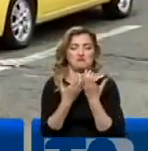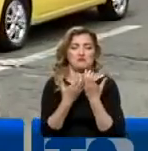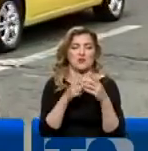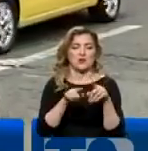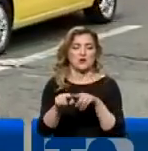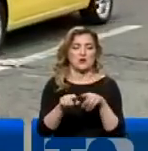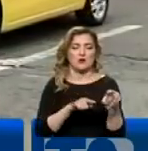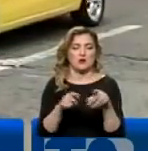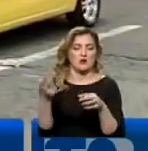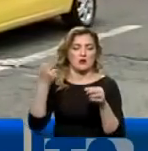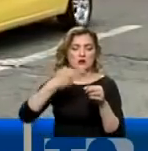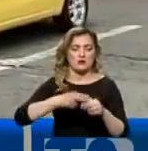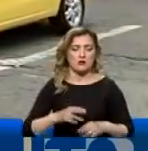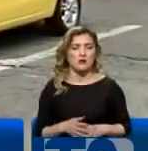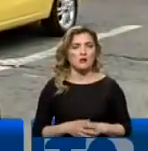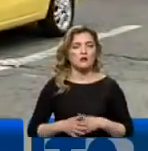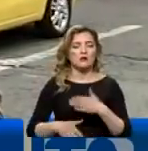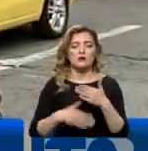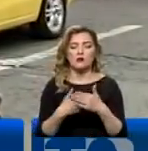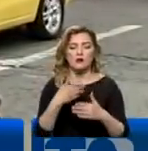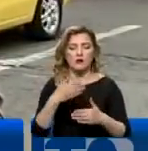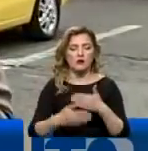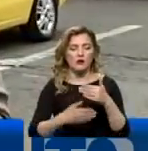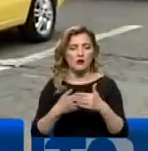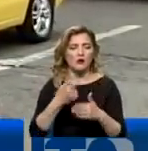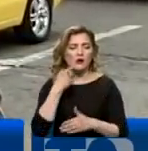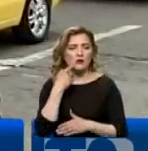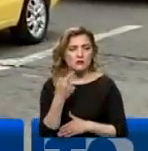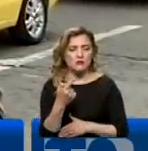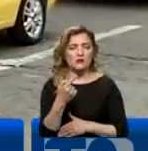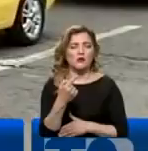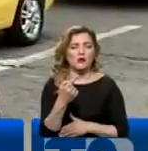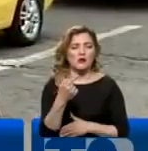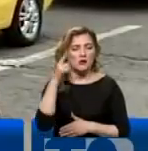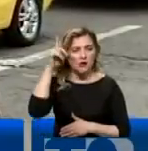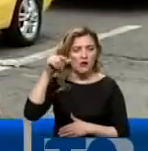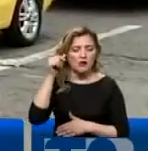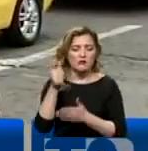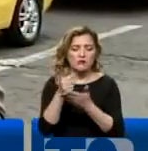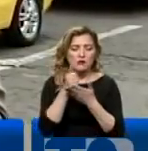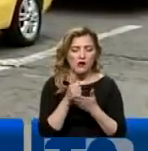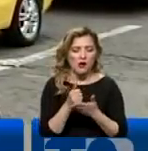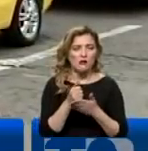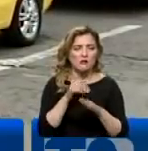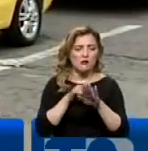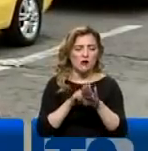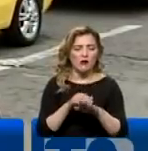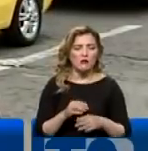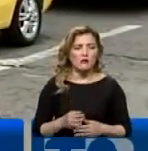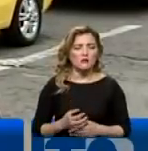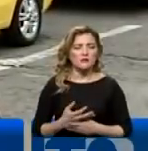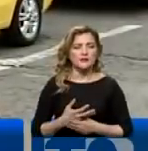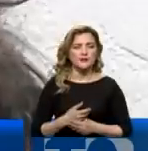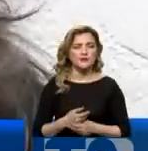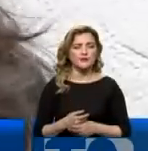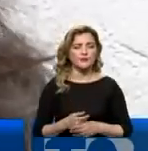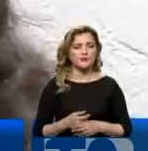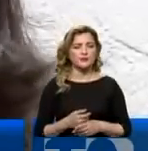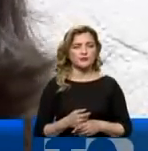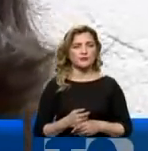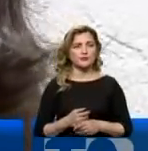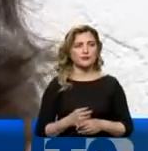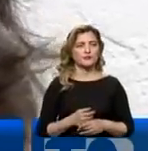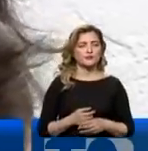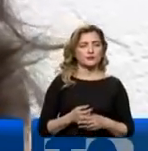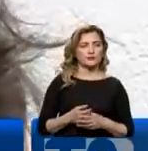Licitación Hidrocarburífera. Todos los procesados insisten al decir que el Estado se benefició con la adjudicación de este bloque petrolero. Se